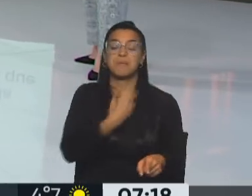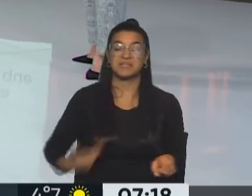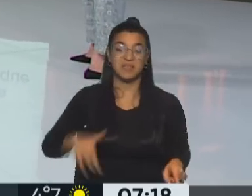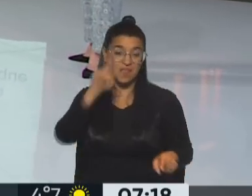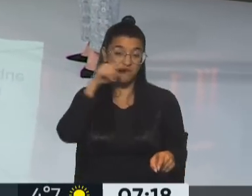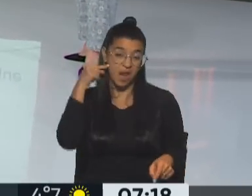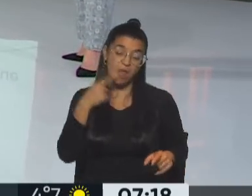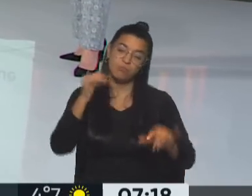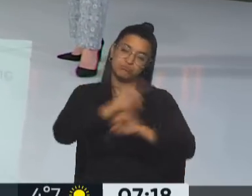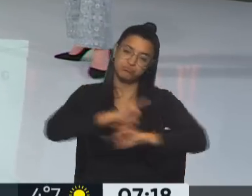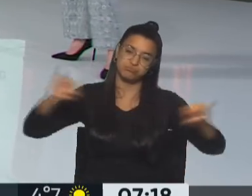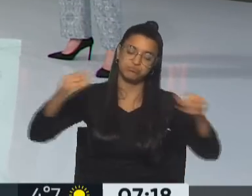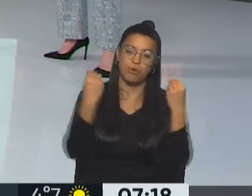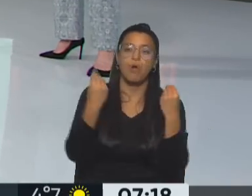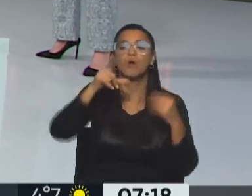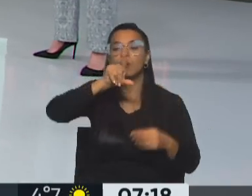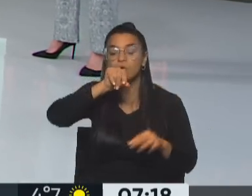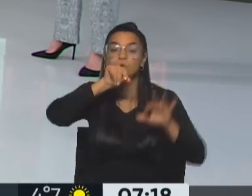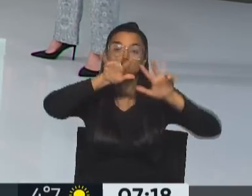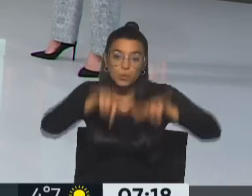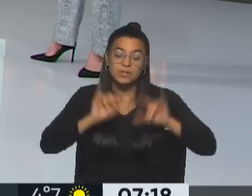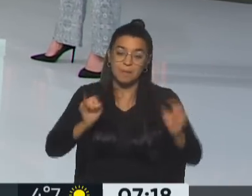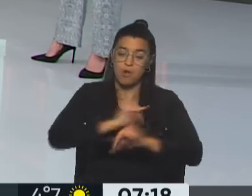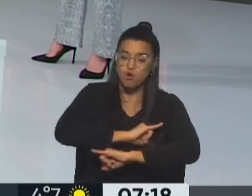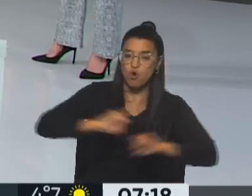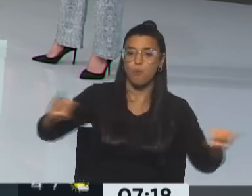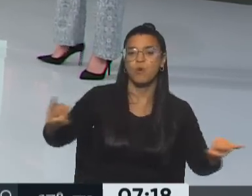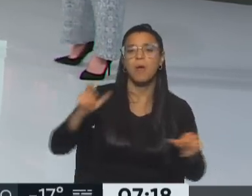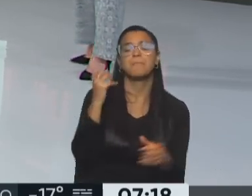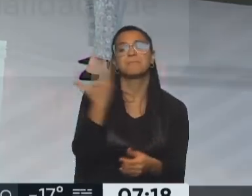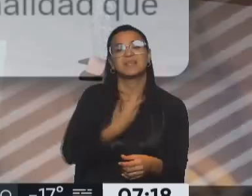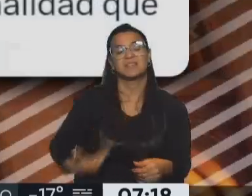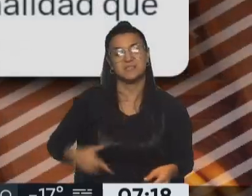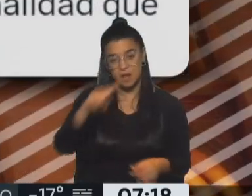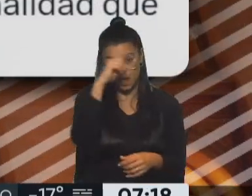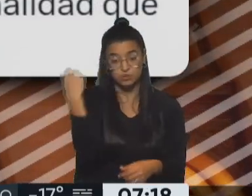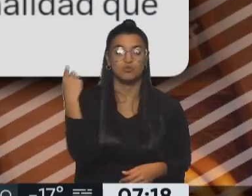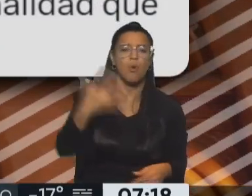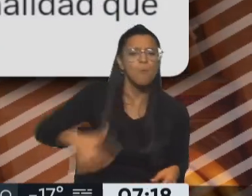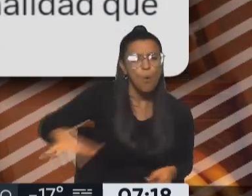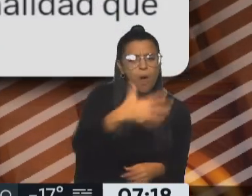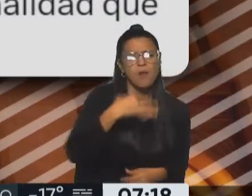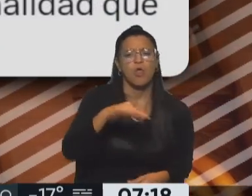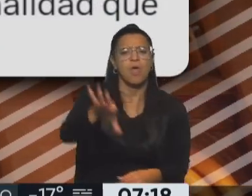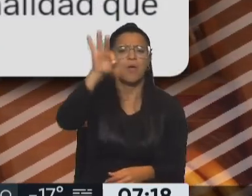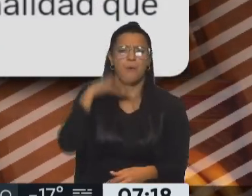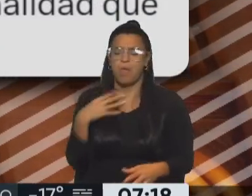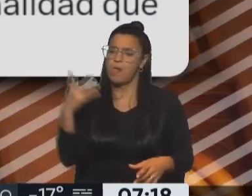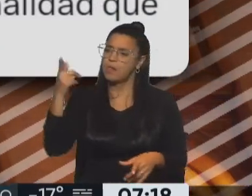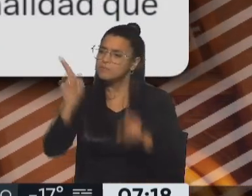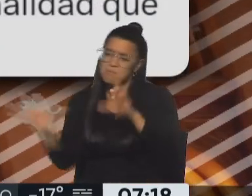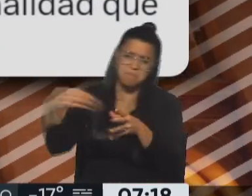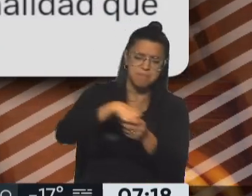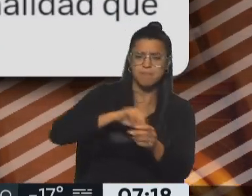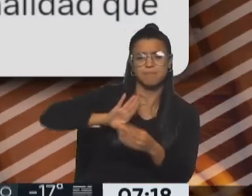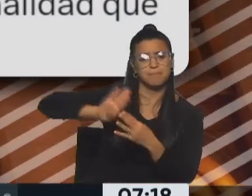Fernández publicaba a través de su cuenta de Twitter y también un comunicado de la Presidencia de la Nación: es el pueblo el que debe elegir sin intromisiones de ningún